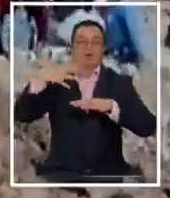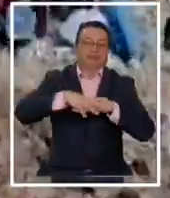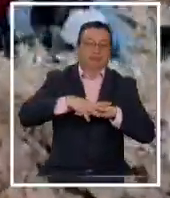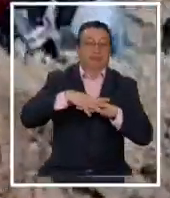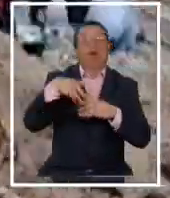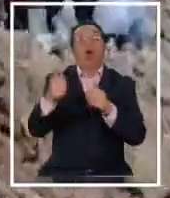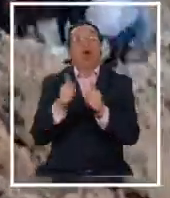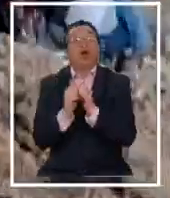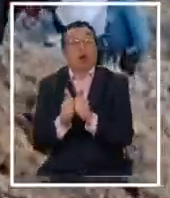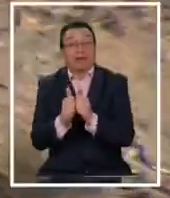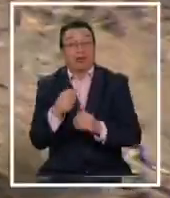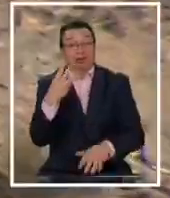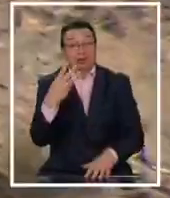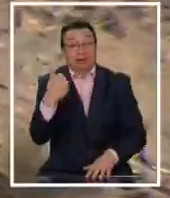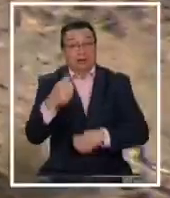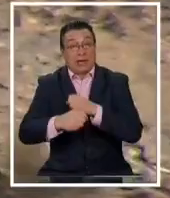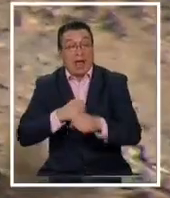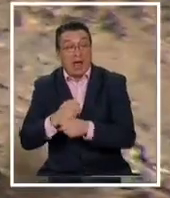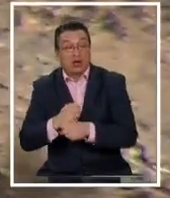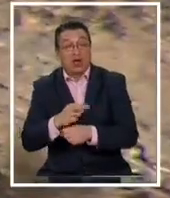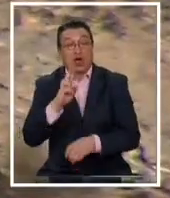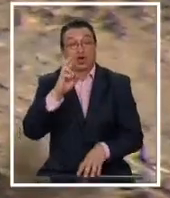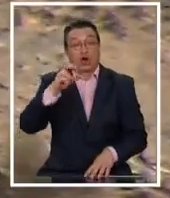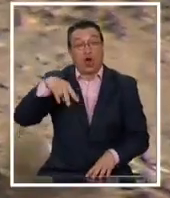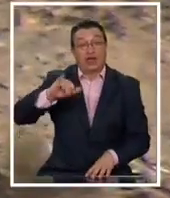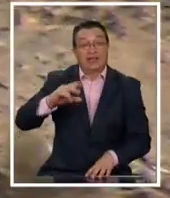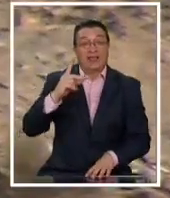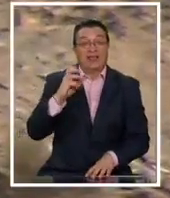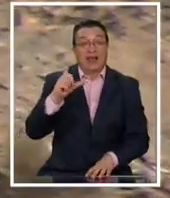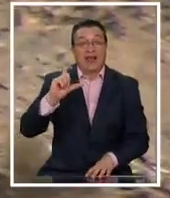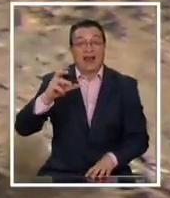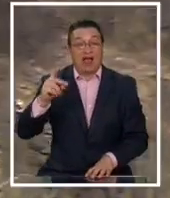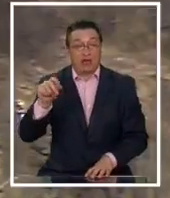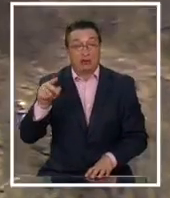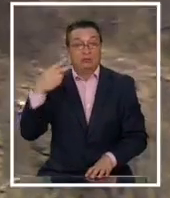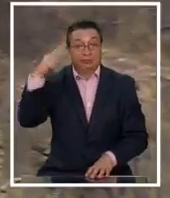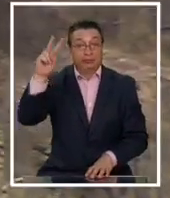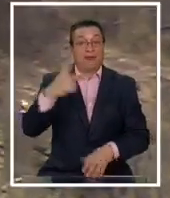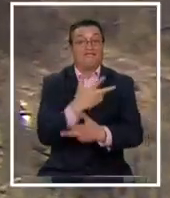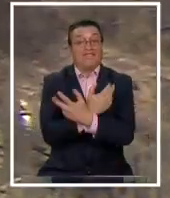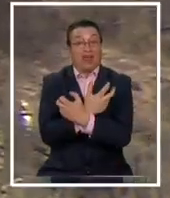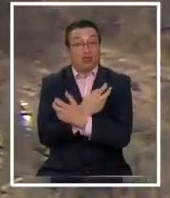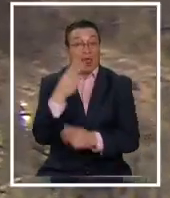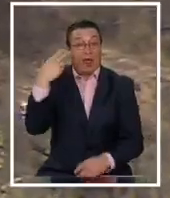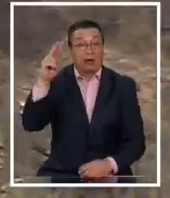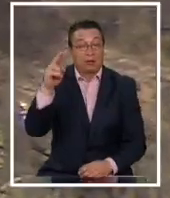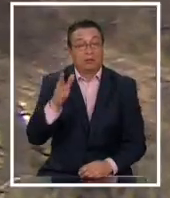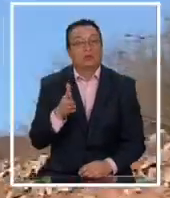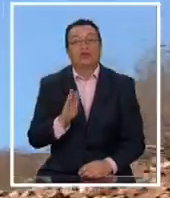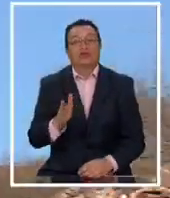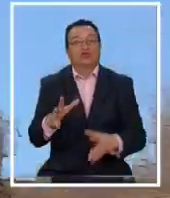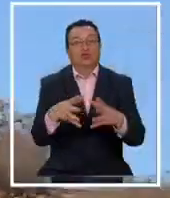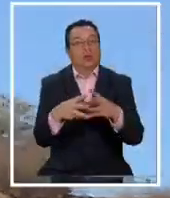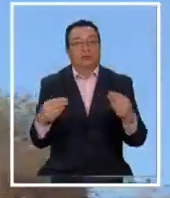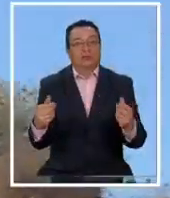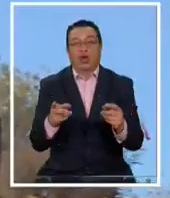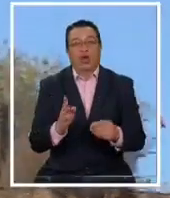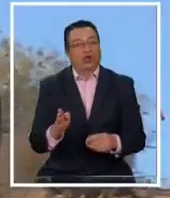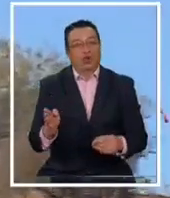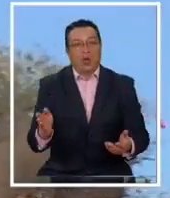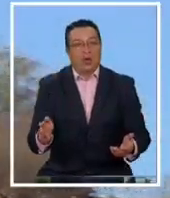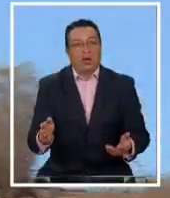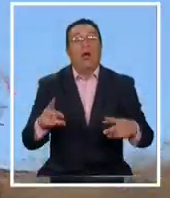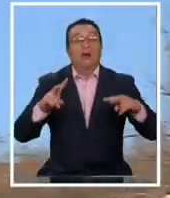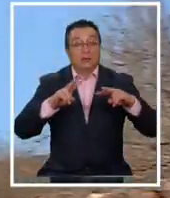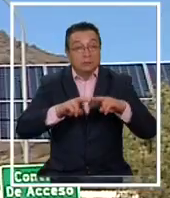su compañero de 36 años, Ronnie Delgado Herrera, de nacionalidad venezolana, aún continúa desaparecido.